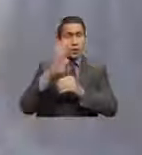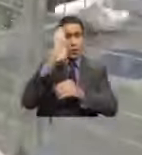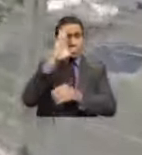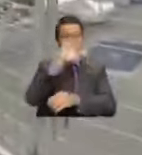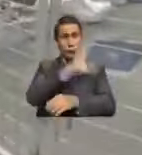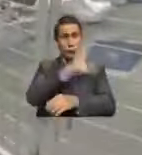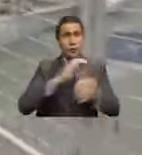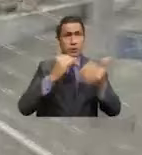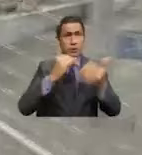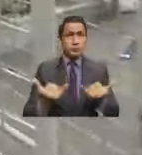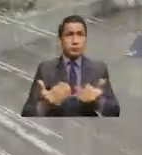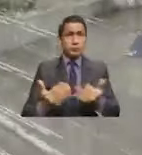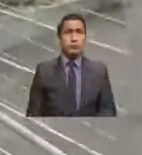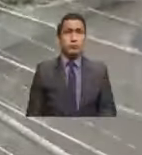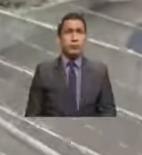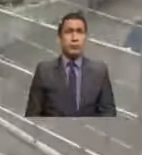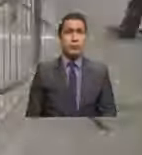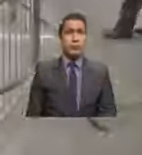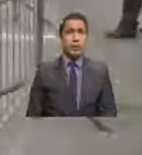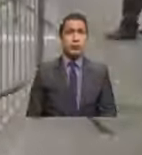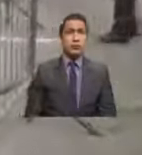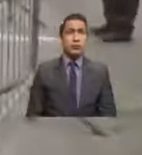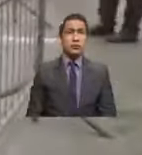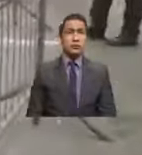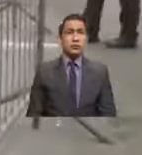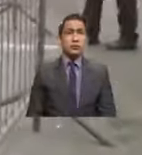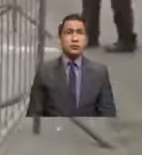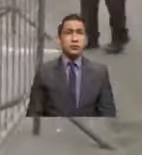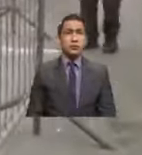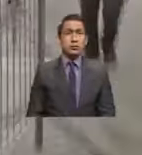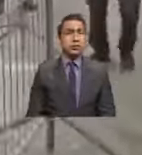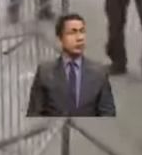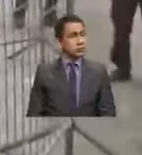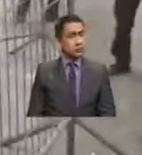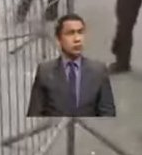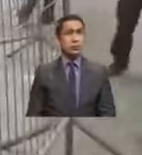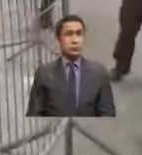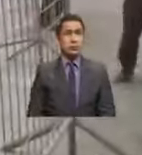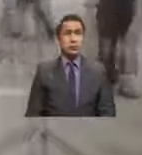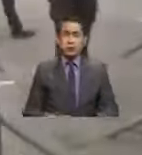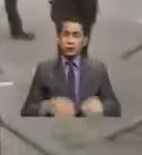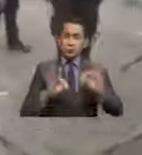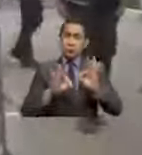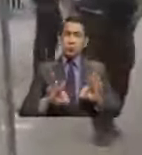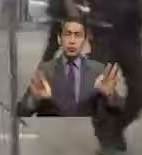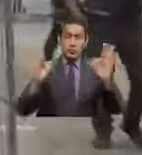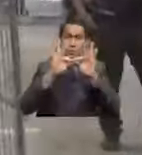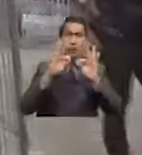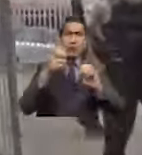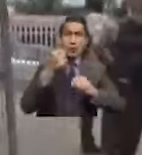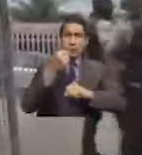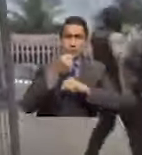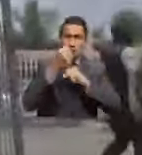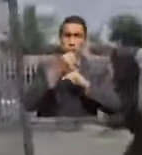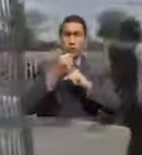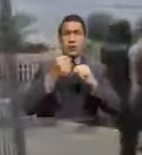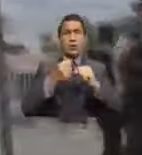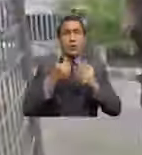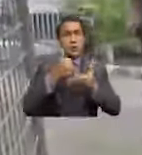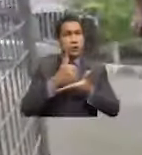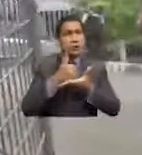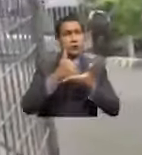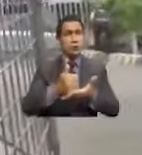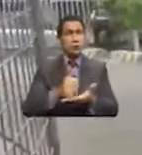opina lo que estoy haciendo? Está muy bien, lo felicitamos. Esa es la manera honrada de ganar. Claro, bien, José Delgado. El mundo de